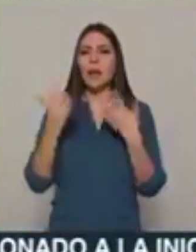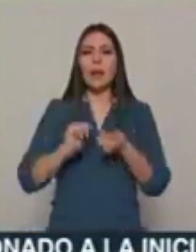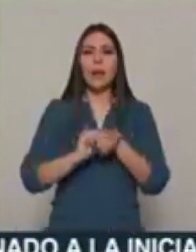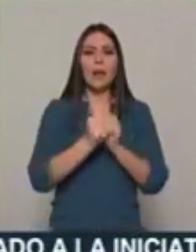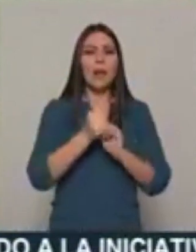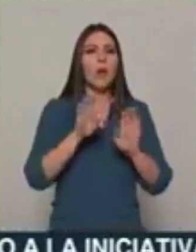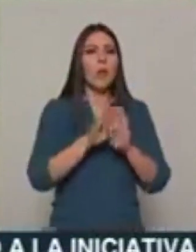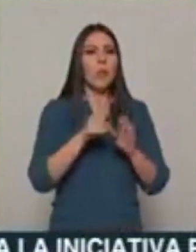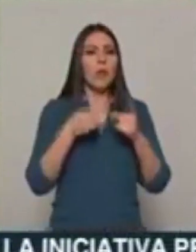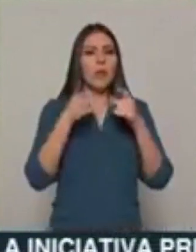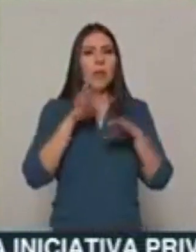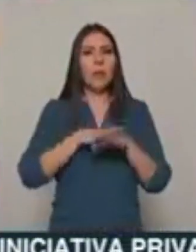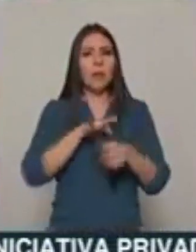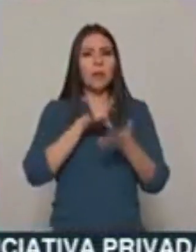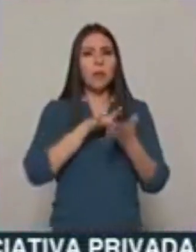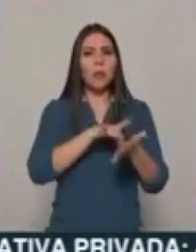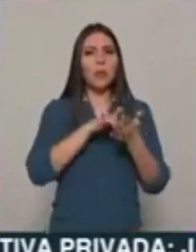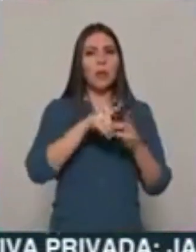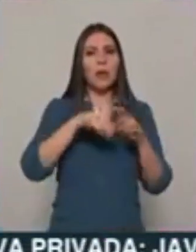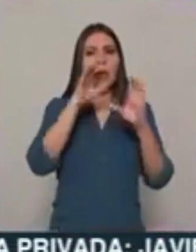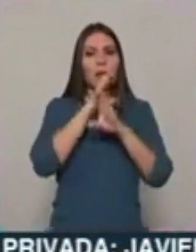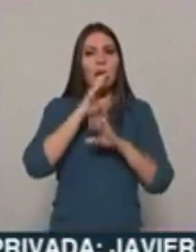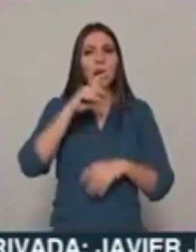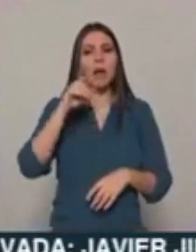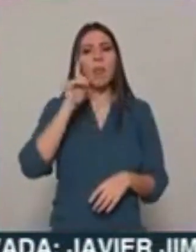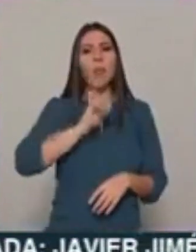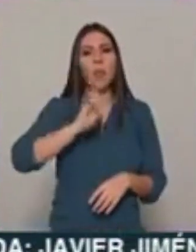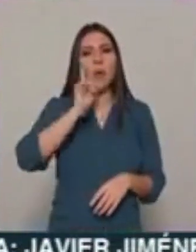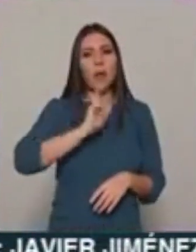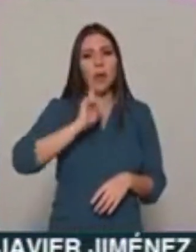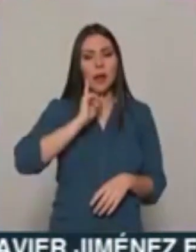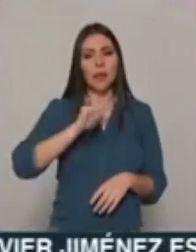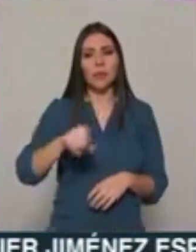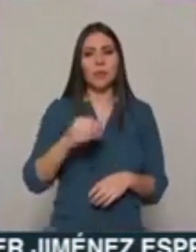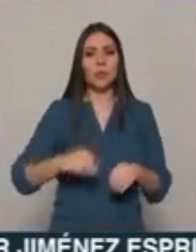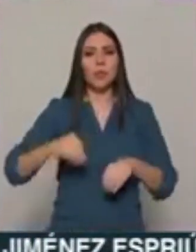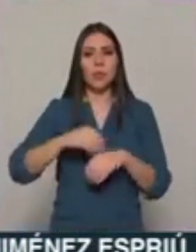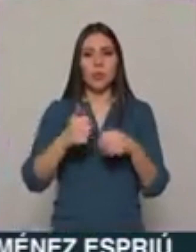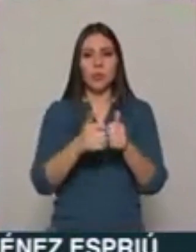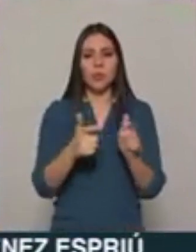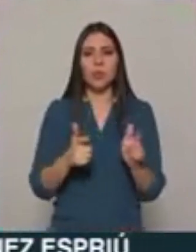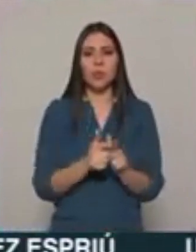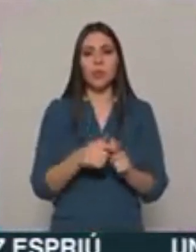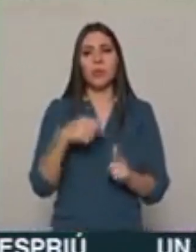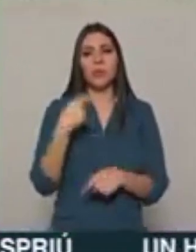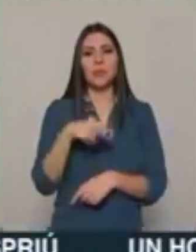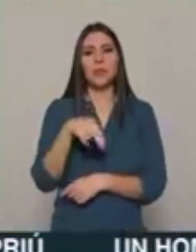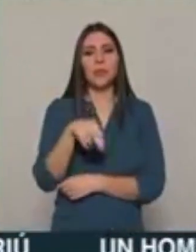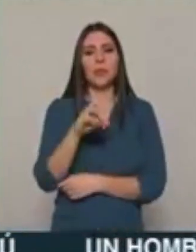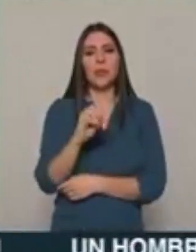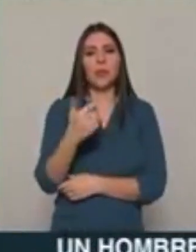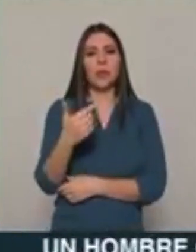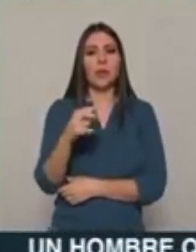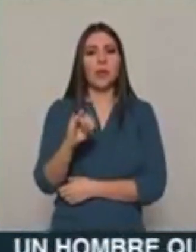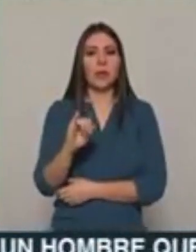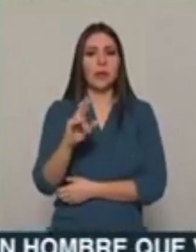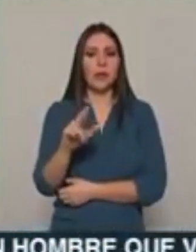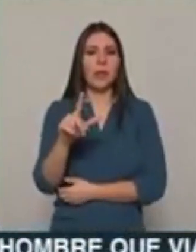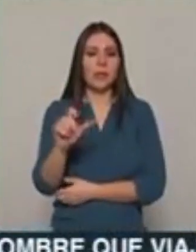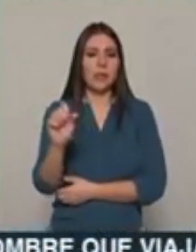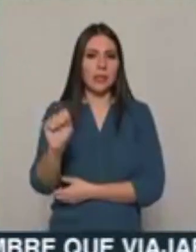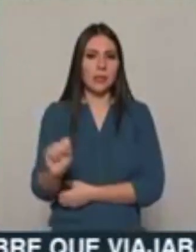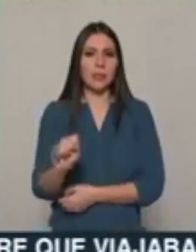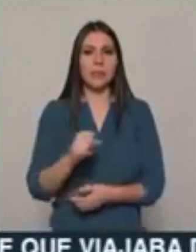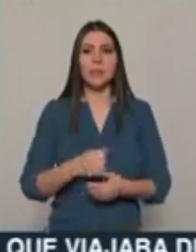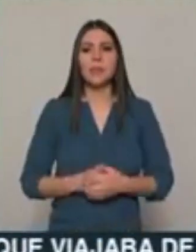al talento femenino que existe en la ciudad y en el país, y creó el colectivo Now Girls Rule. Y en la mayoría de los festivales,